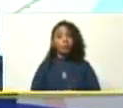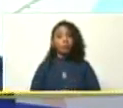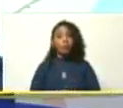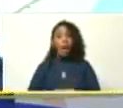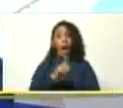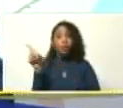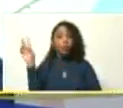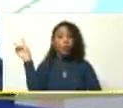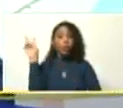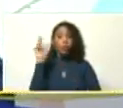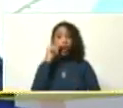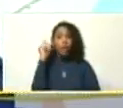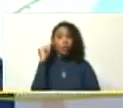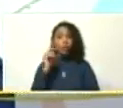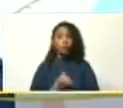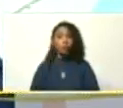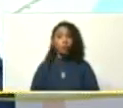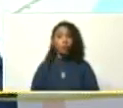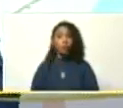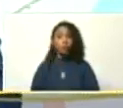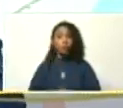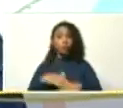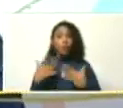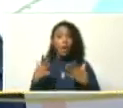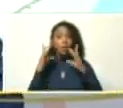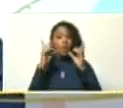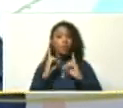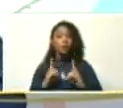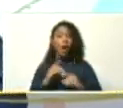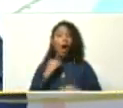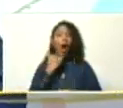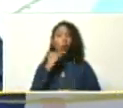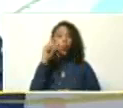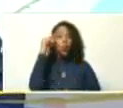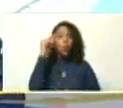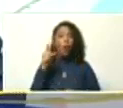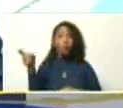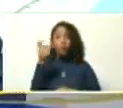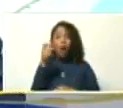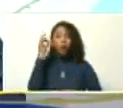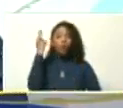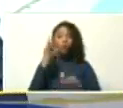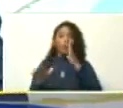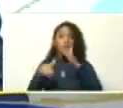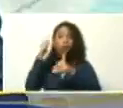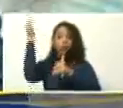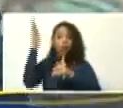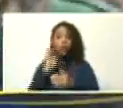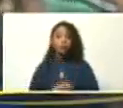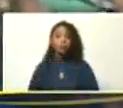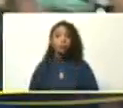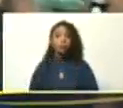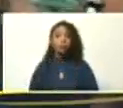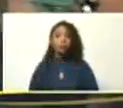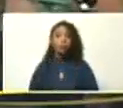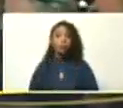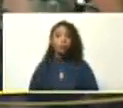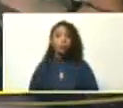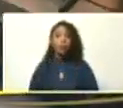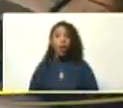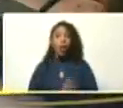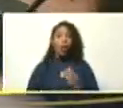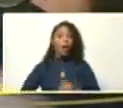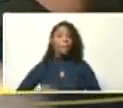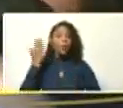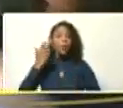Aquellos venezolanos que decidieron algún día buscar suerte en el exterior y que en lo